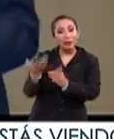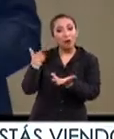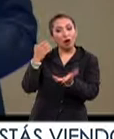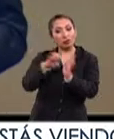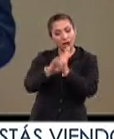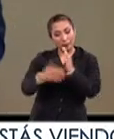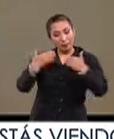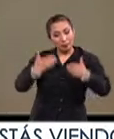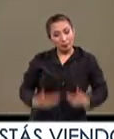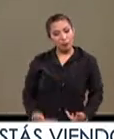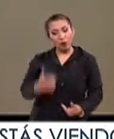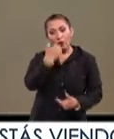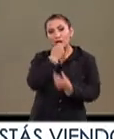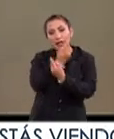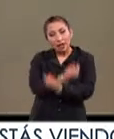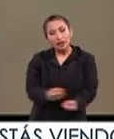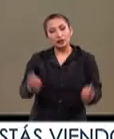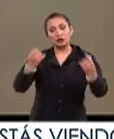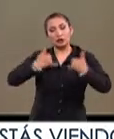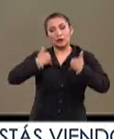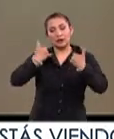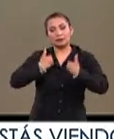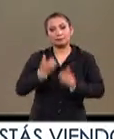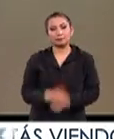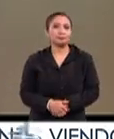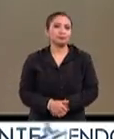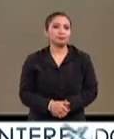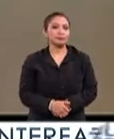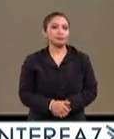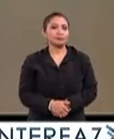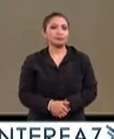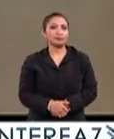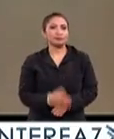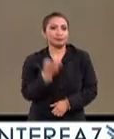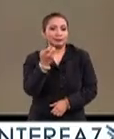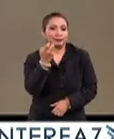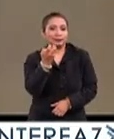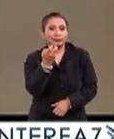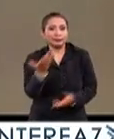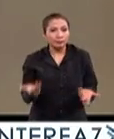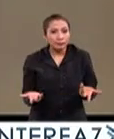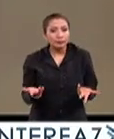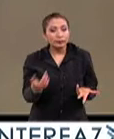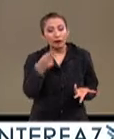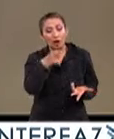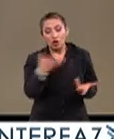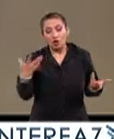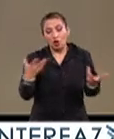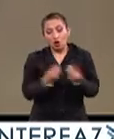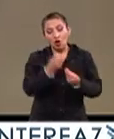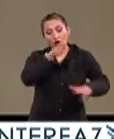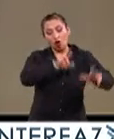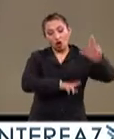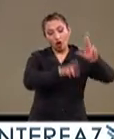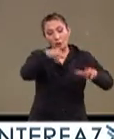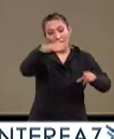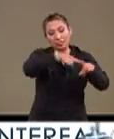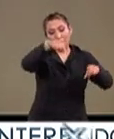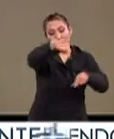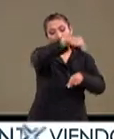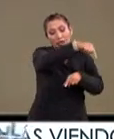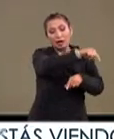ejemplo de nuestros niños jóvenes. Es por ello que junto con las normales